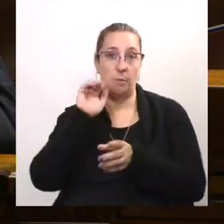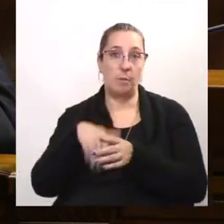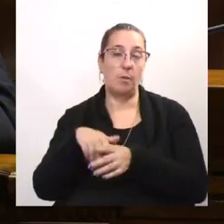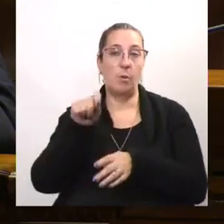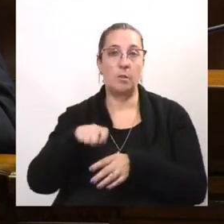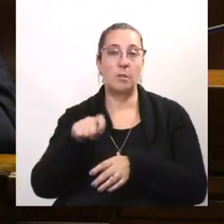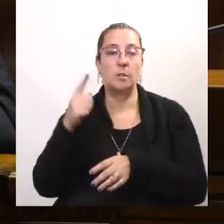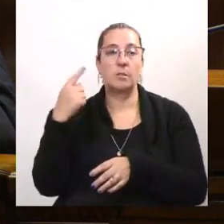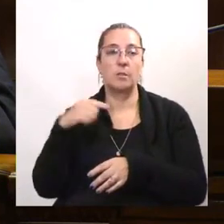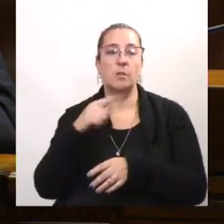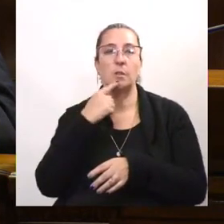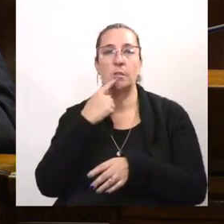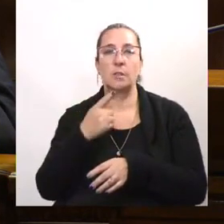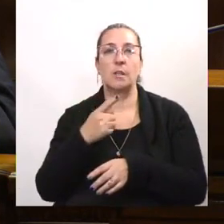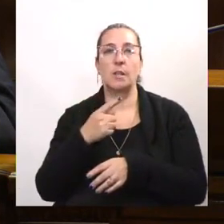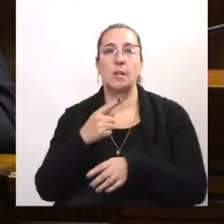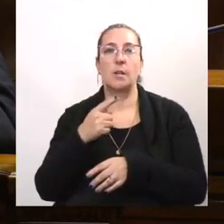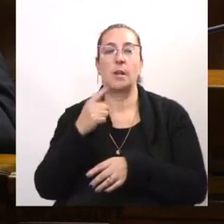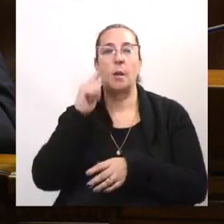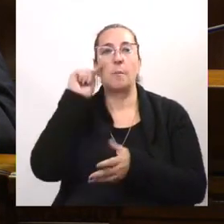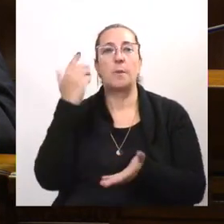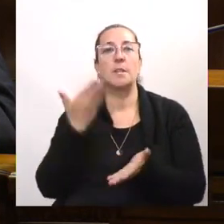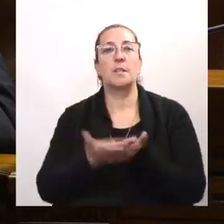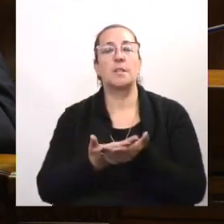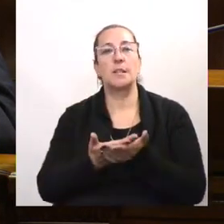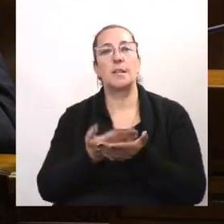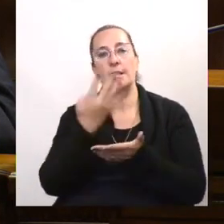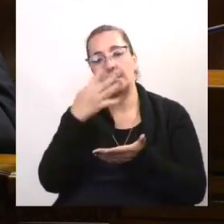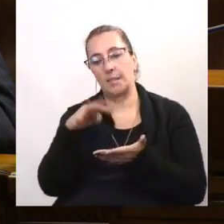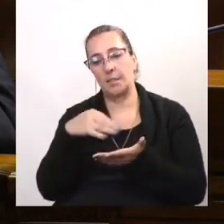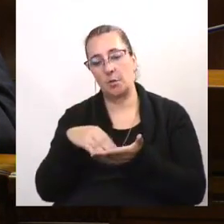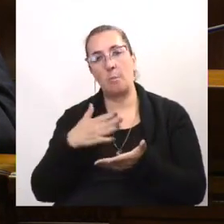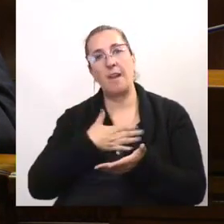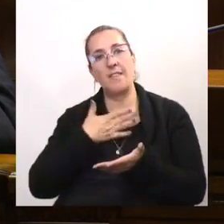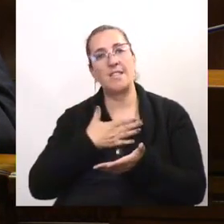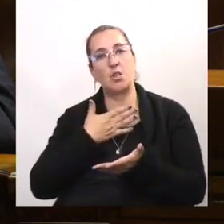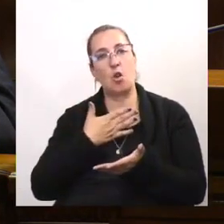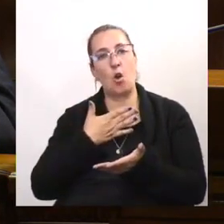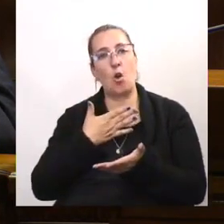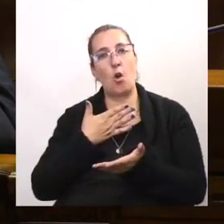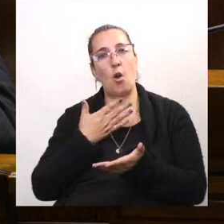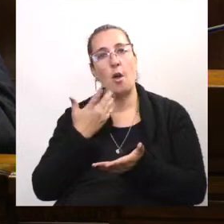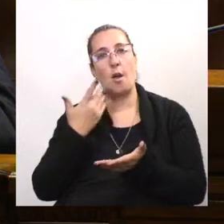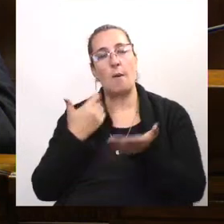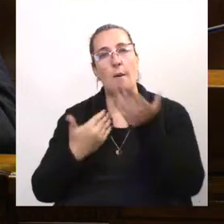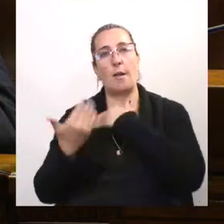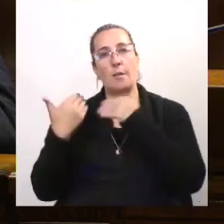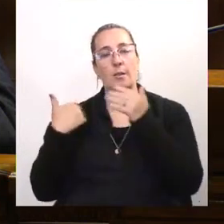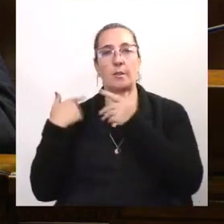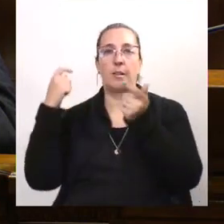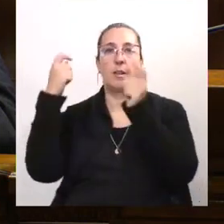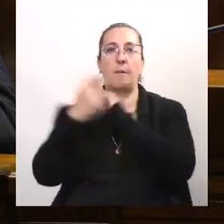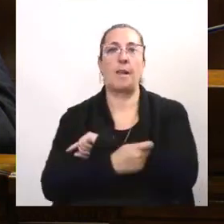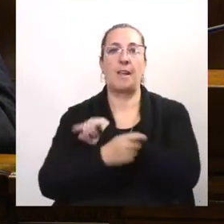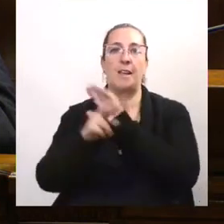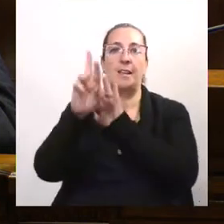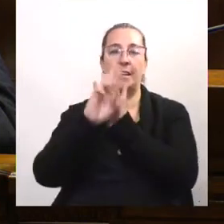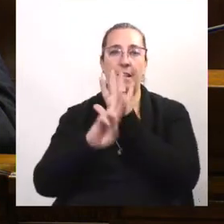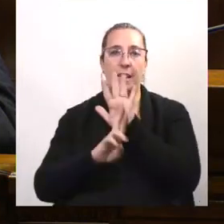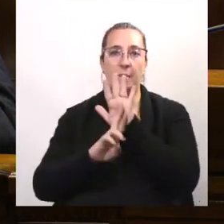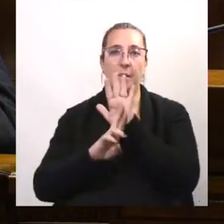sino cuando uno presenta, por ejemplo, un texto de un plebiscito que va retroactivamente a cambiar un régimen